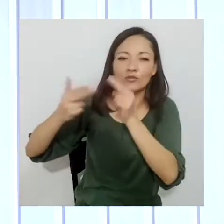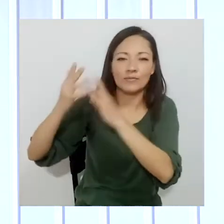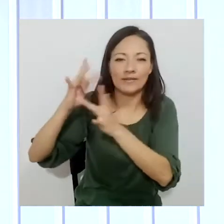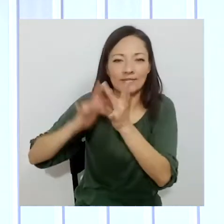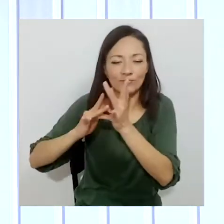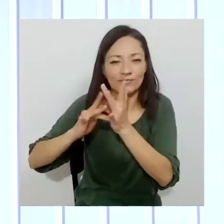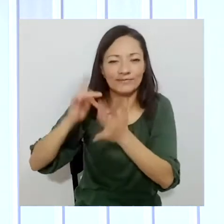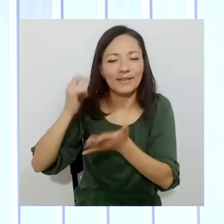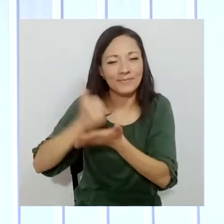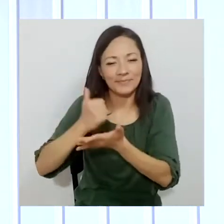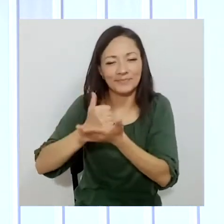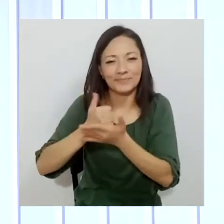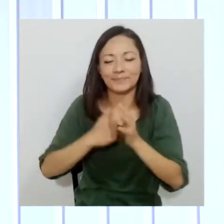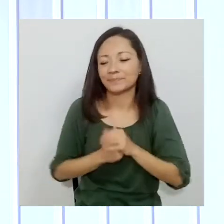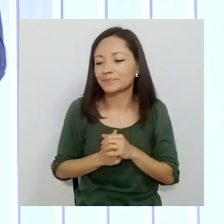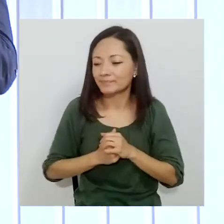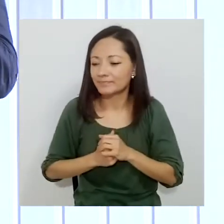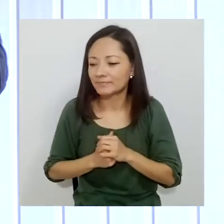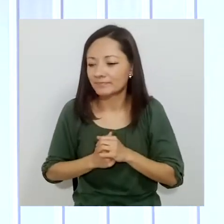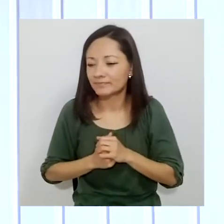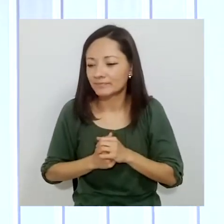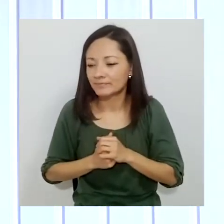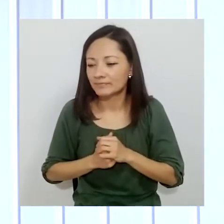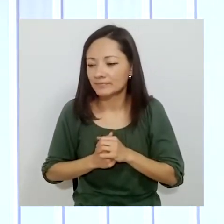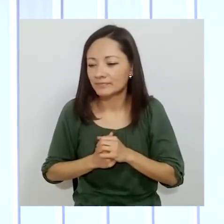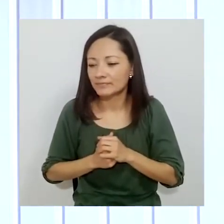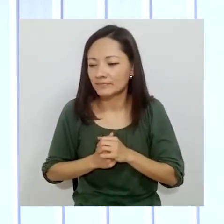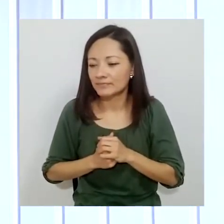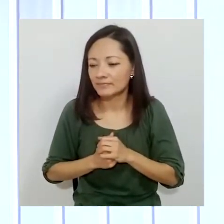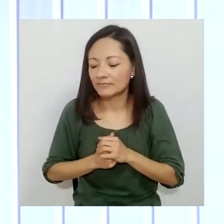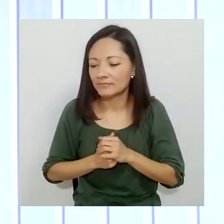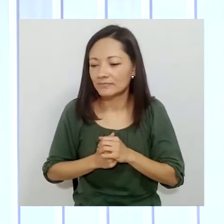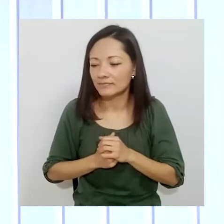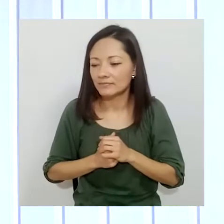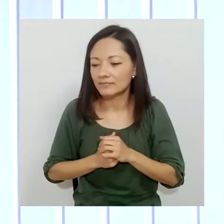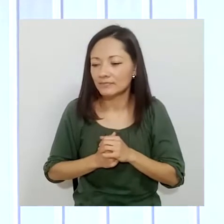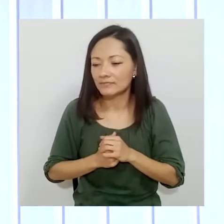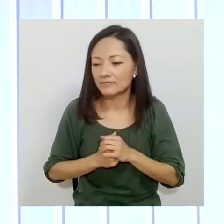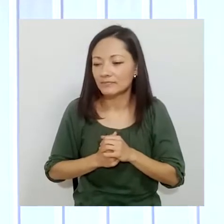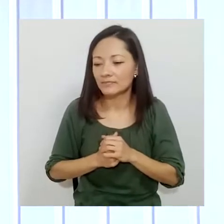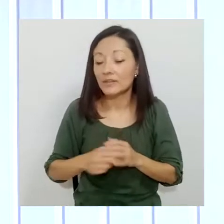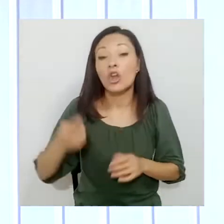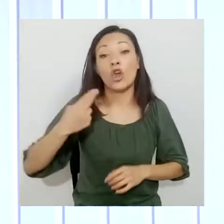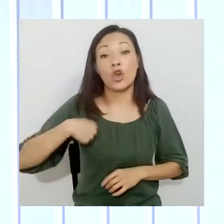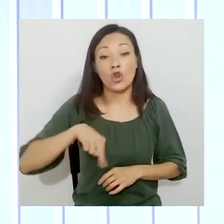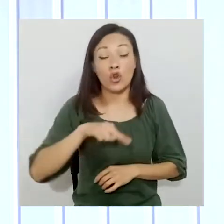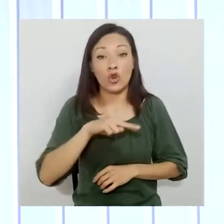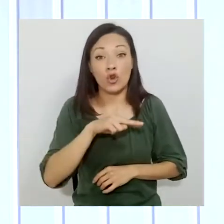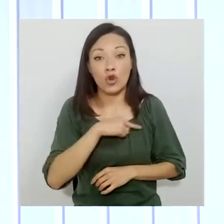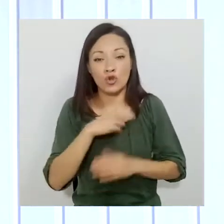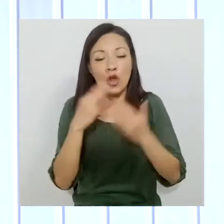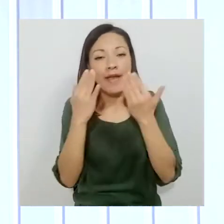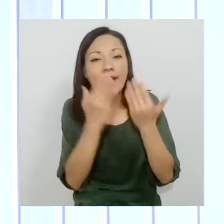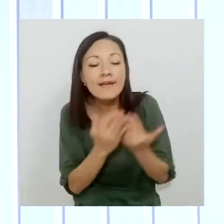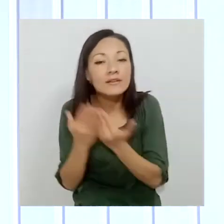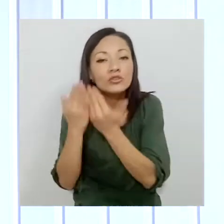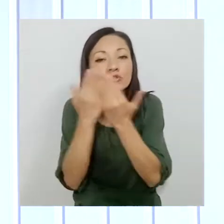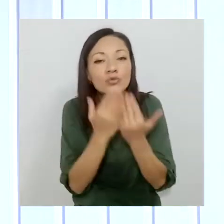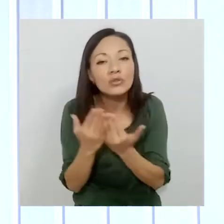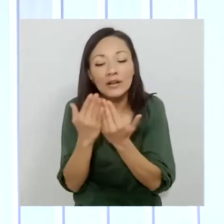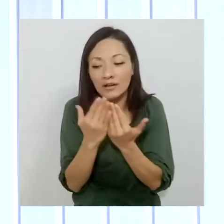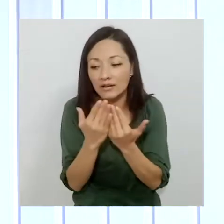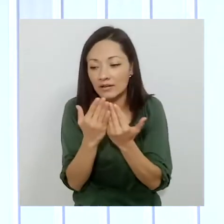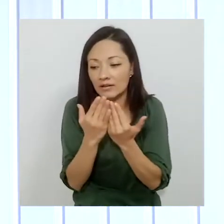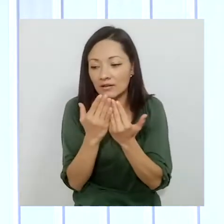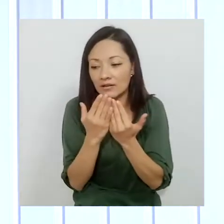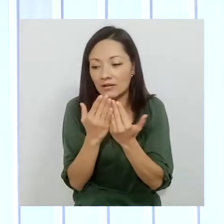en el nombre de Jesús. Amén. Pueden sentarse. Nosotros estamos estudiando con